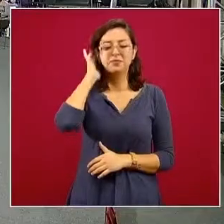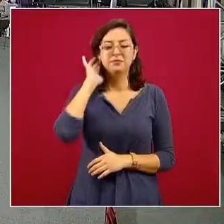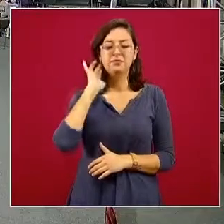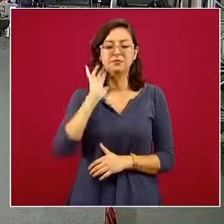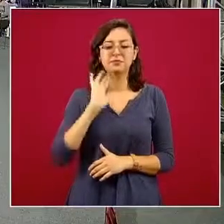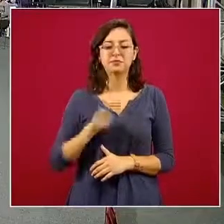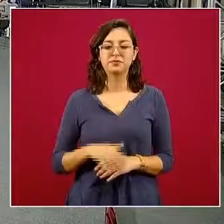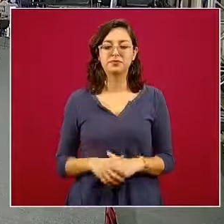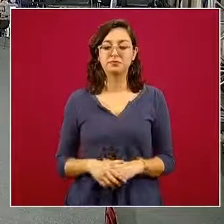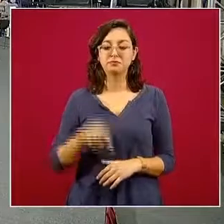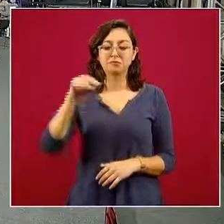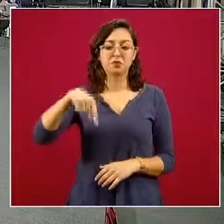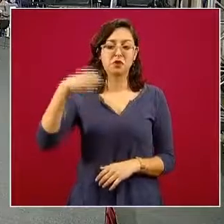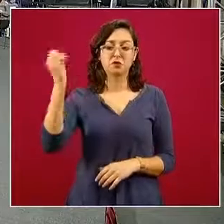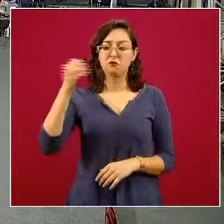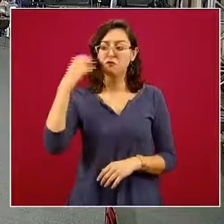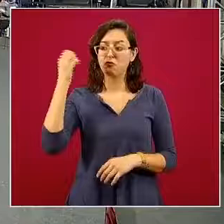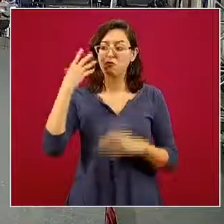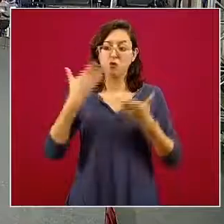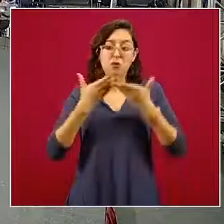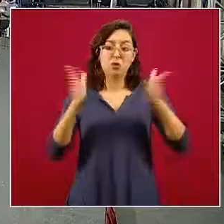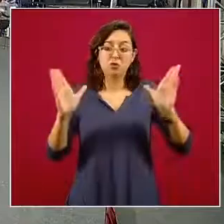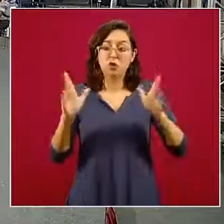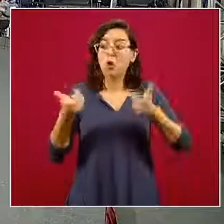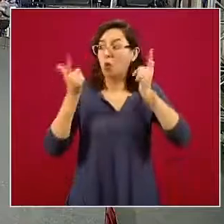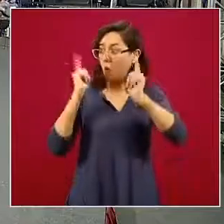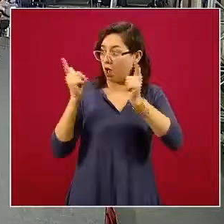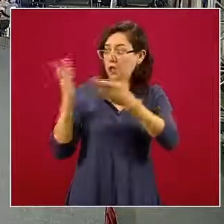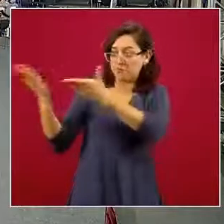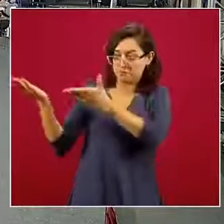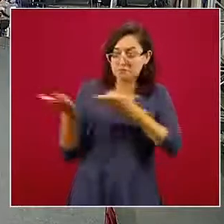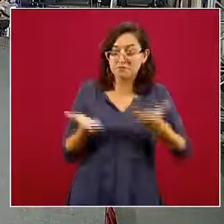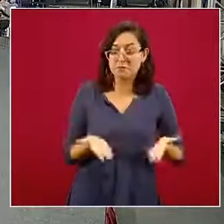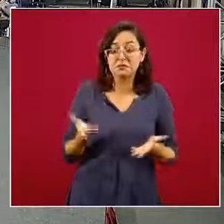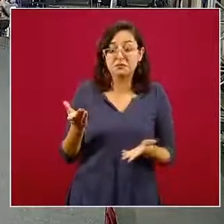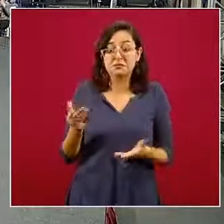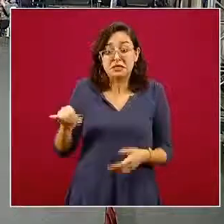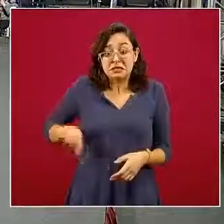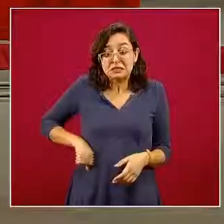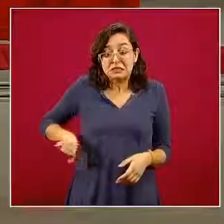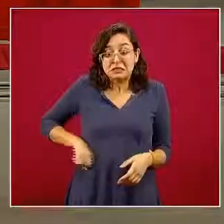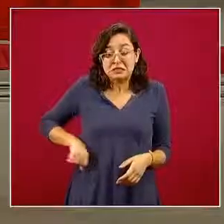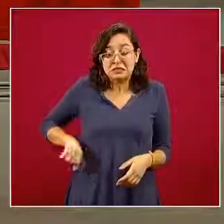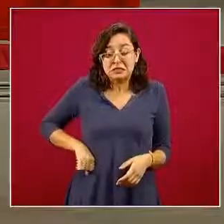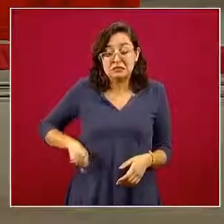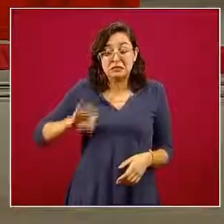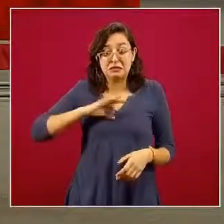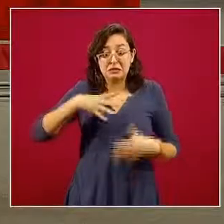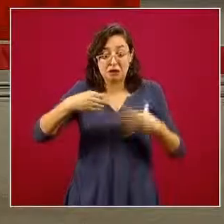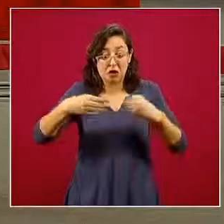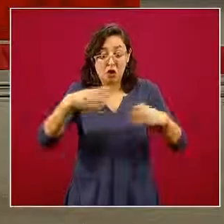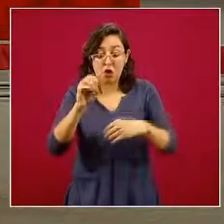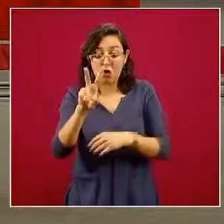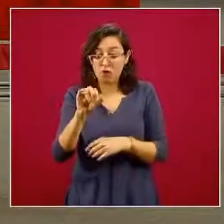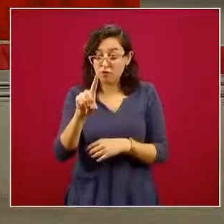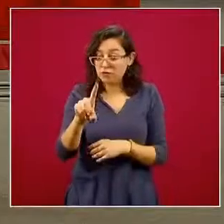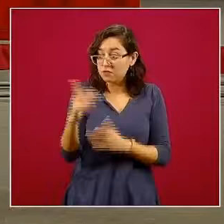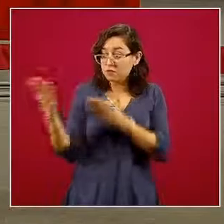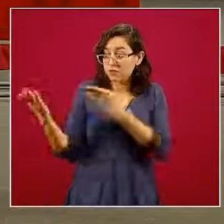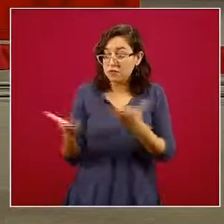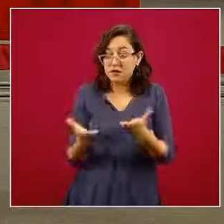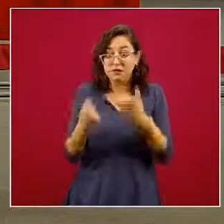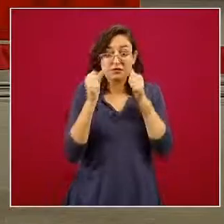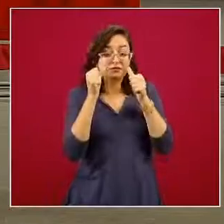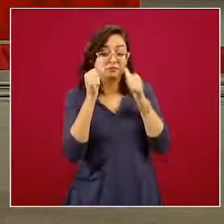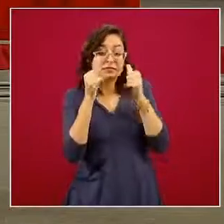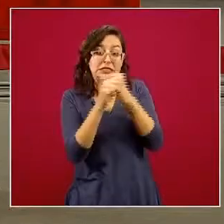Pues este es un foro abierto, ojalá tengan tiempo o tengan un poquito de interés en la pandemia de COVID y le echen